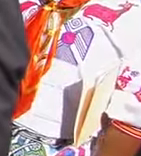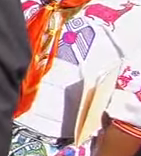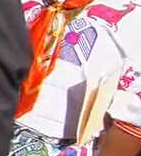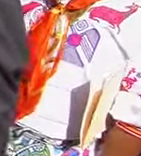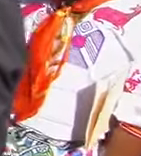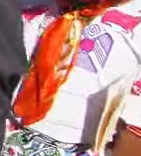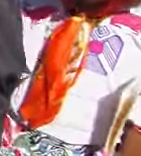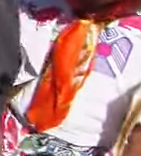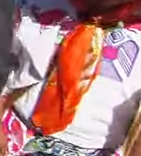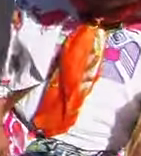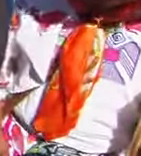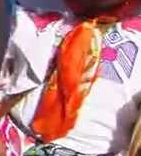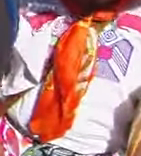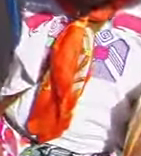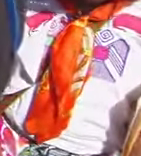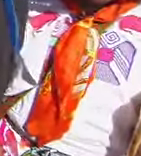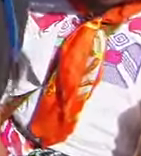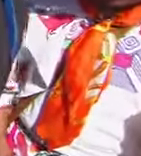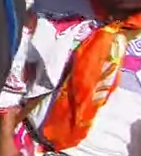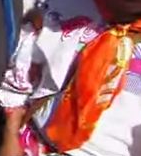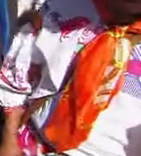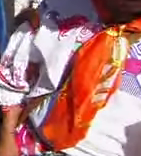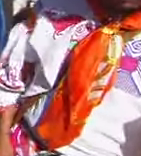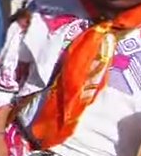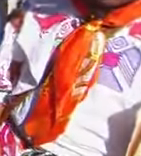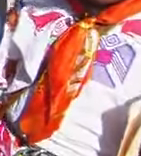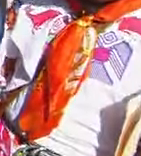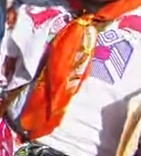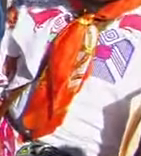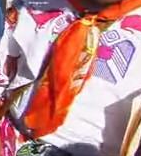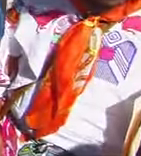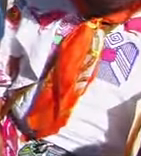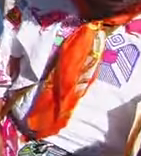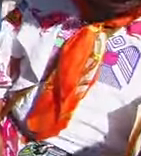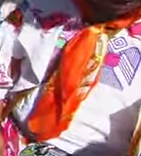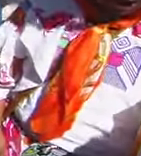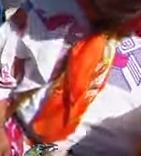soy Ambrosio López Díaz, me nombro. Gracias.